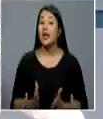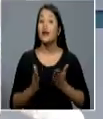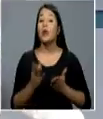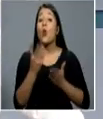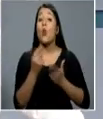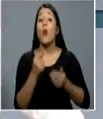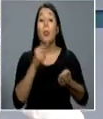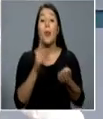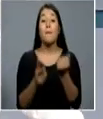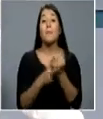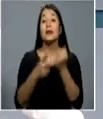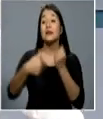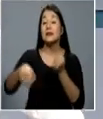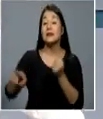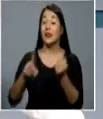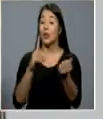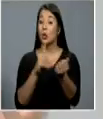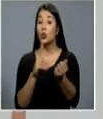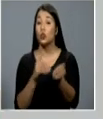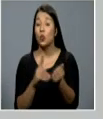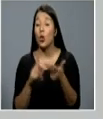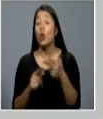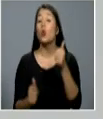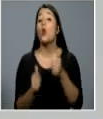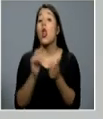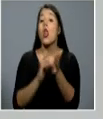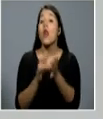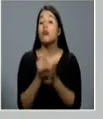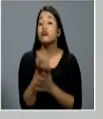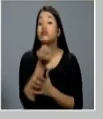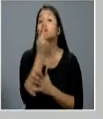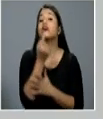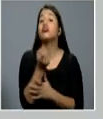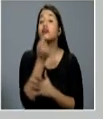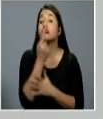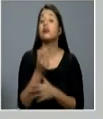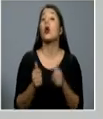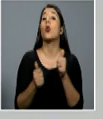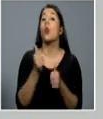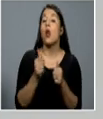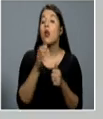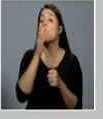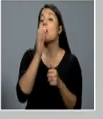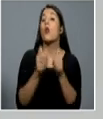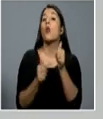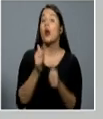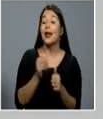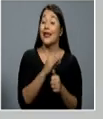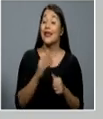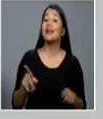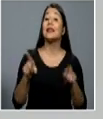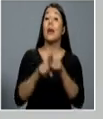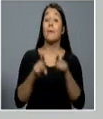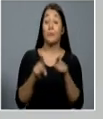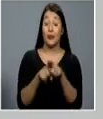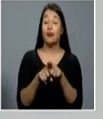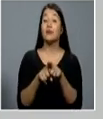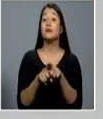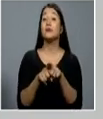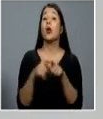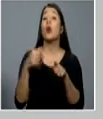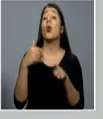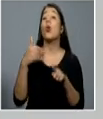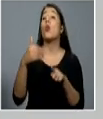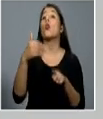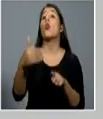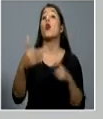hacerse, el tipo de micronutrientes, el tipo de ingesta nutricional que deben de acompañar y fundamentalmente inmediatamente